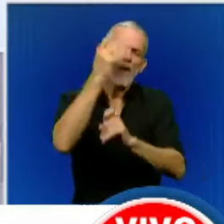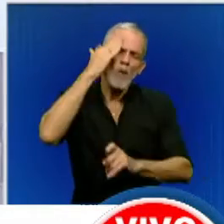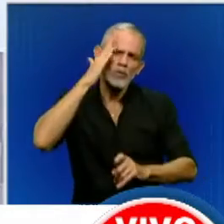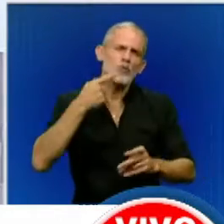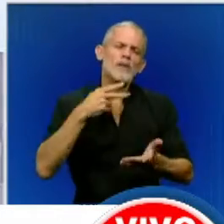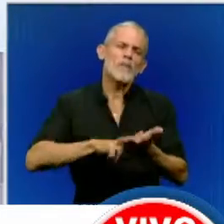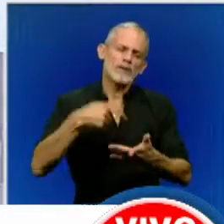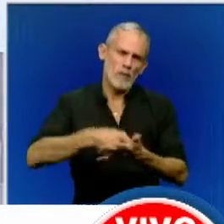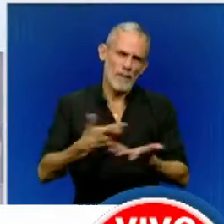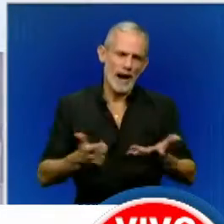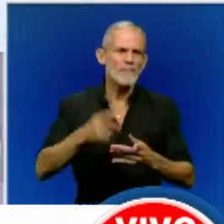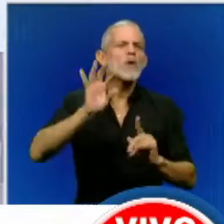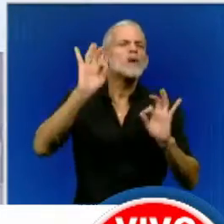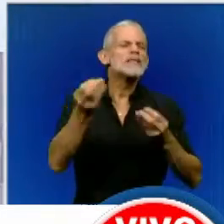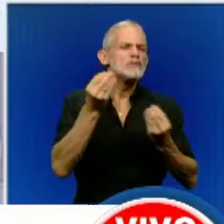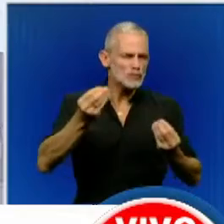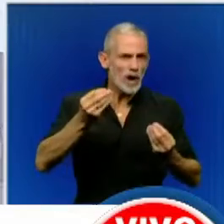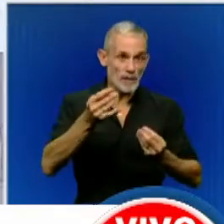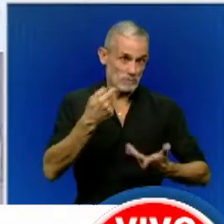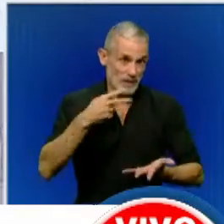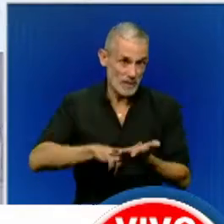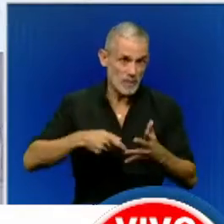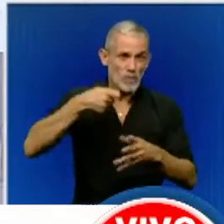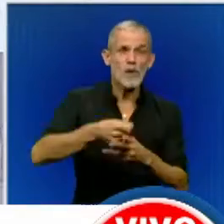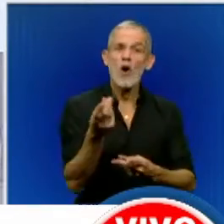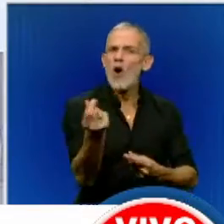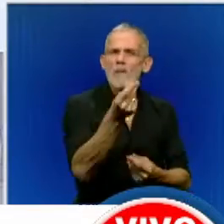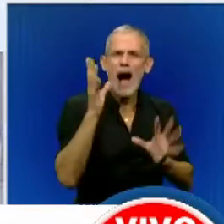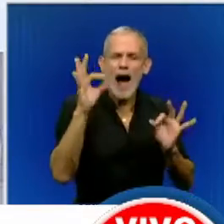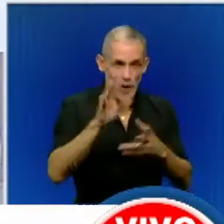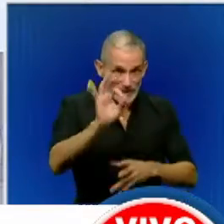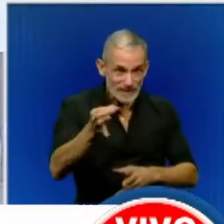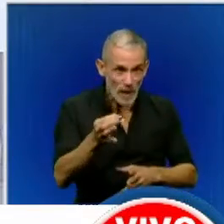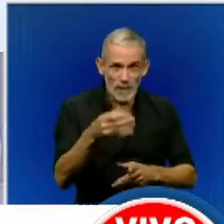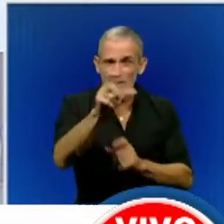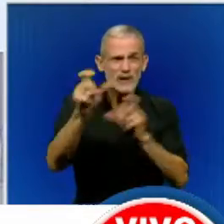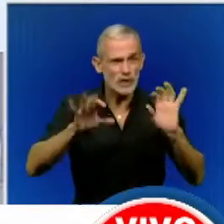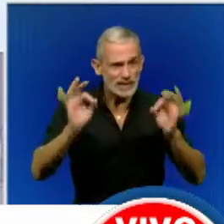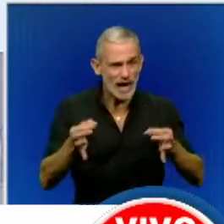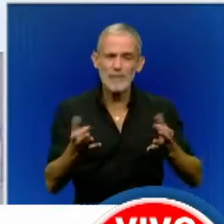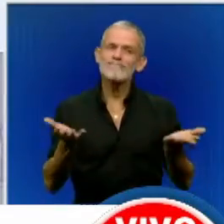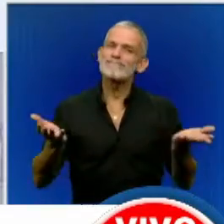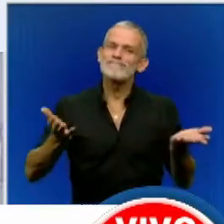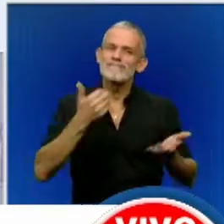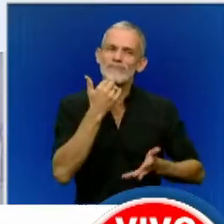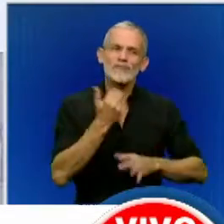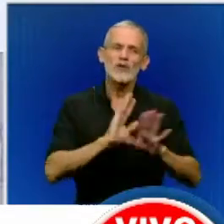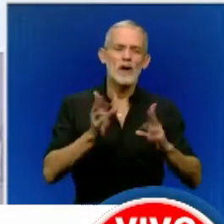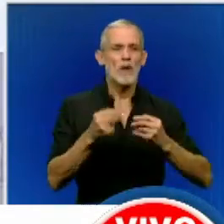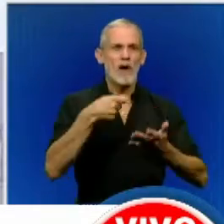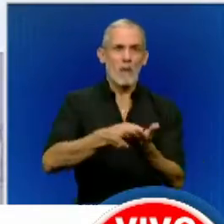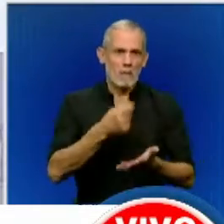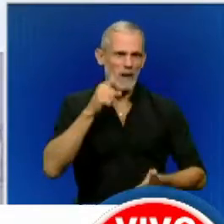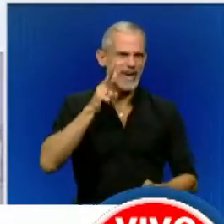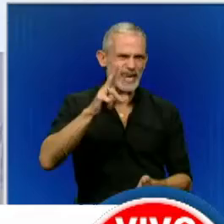sabe, presidente, cuánto paga de impuestos cada vez que realiza un consumo? ¿Lo sabe el ciudadano medio? Por supuesto que no. Nadie sabe cuánto paga